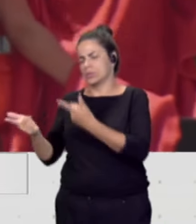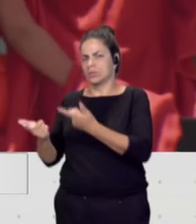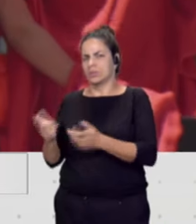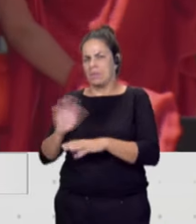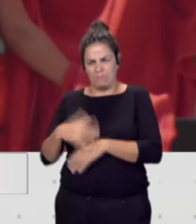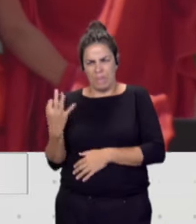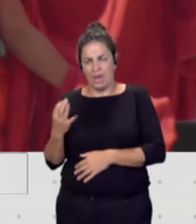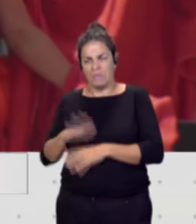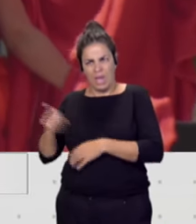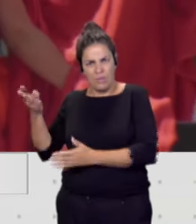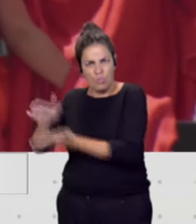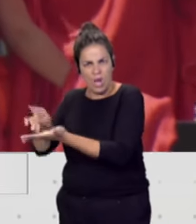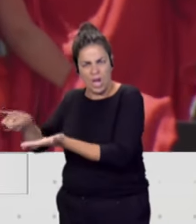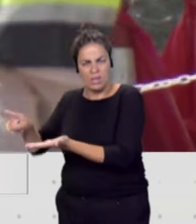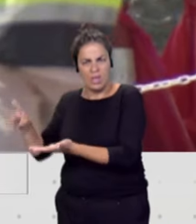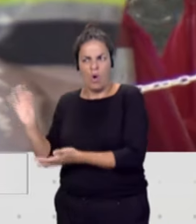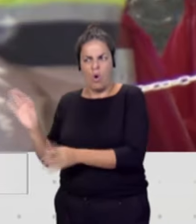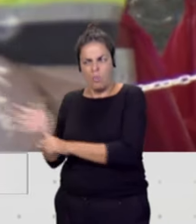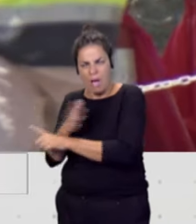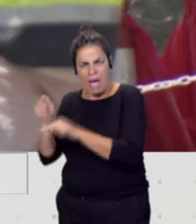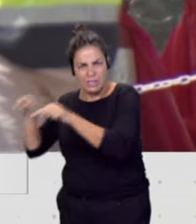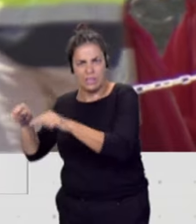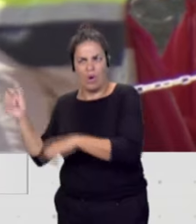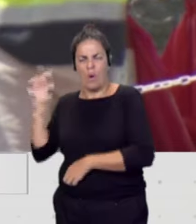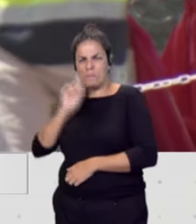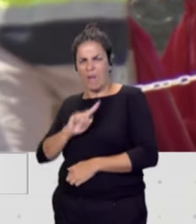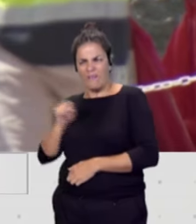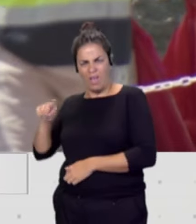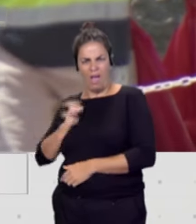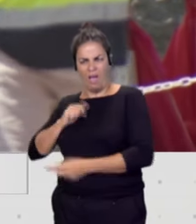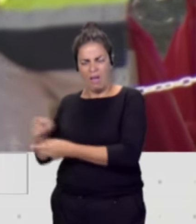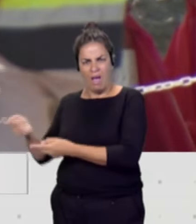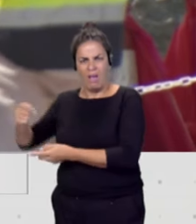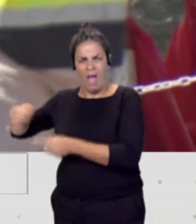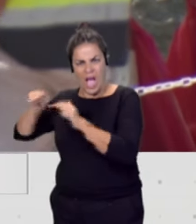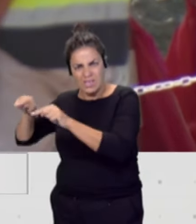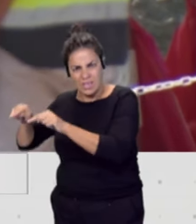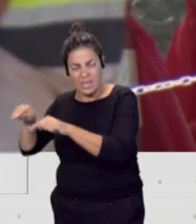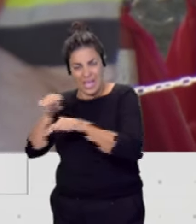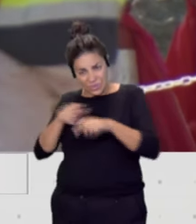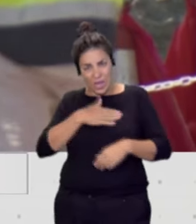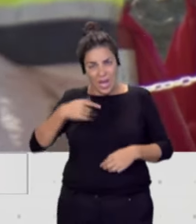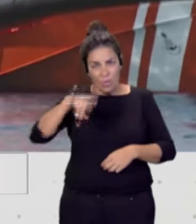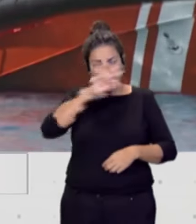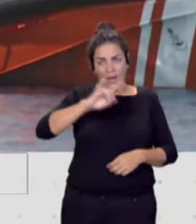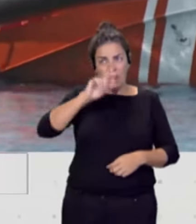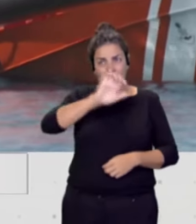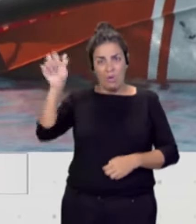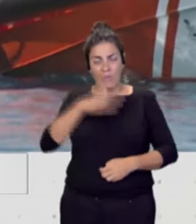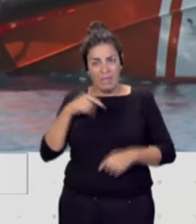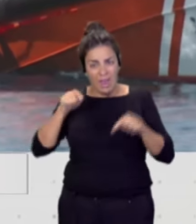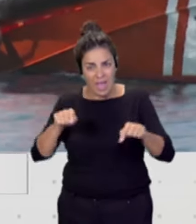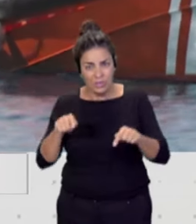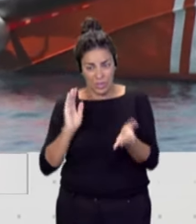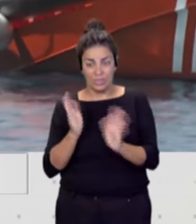vuelvan a coger las mafias allí? ¿Ese es el trato humano que pretendemos en Canarias y en Europa? Yo creo que eso es un